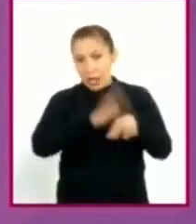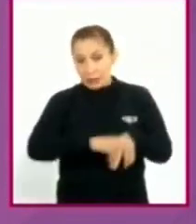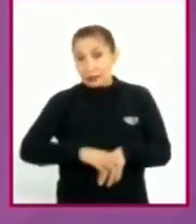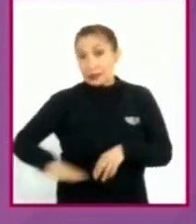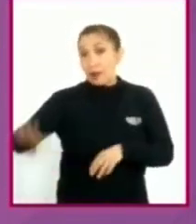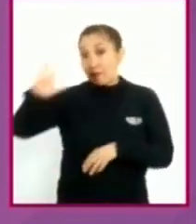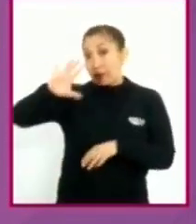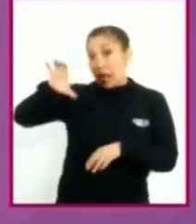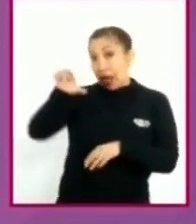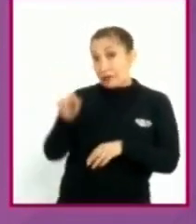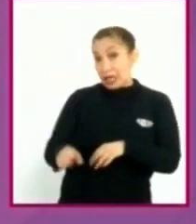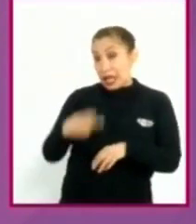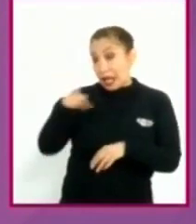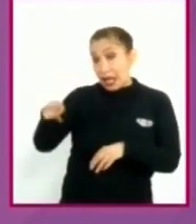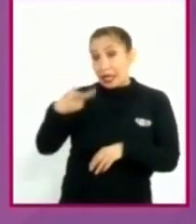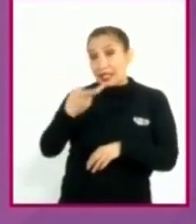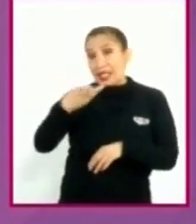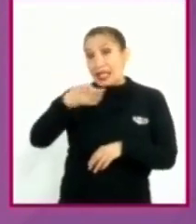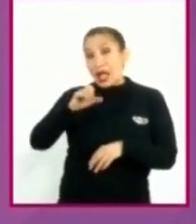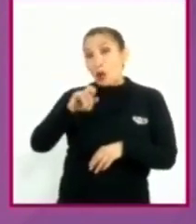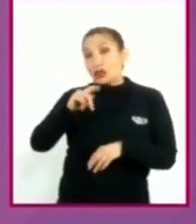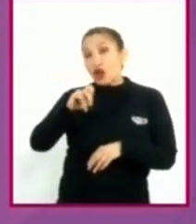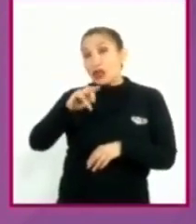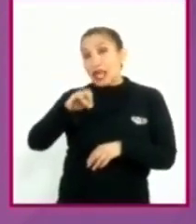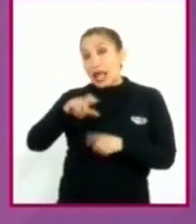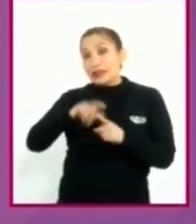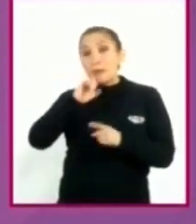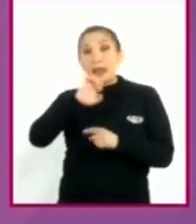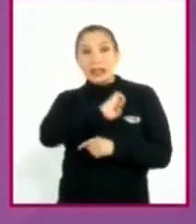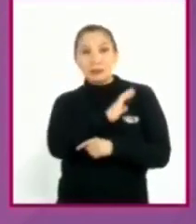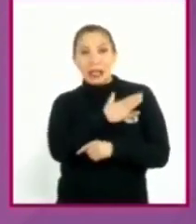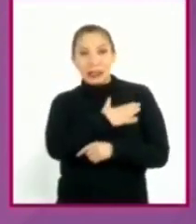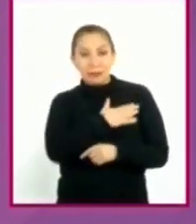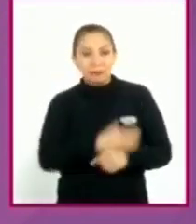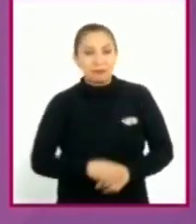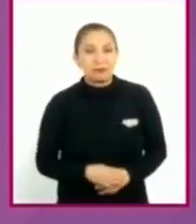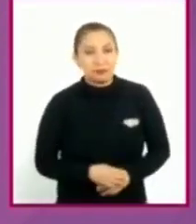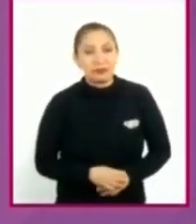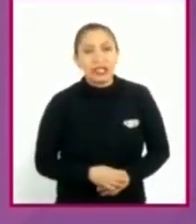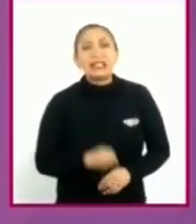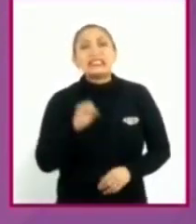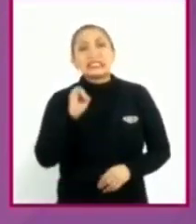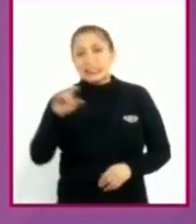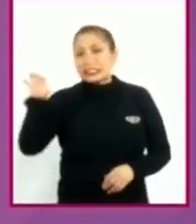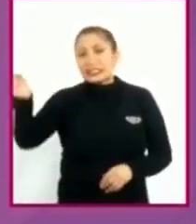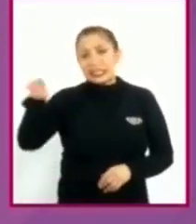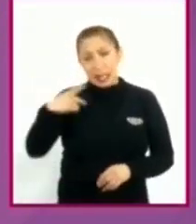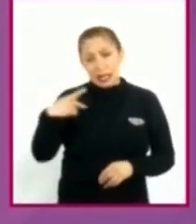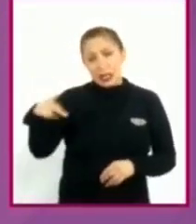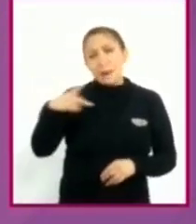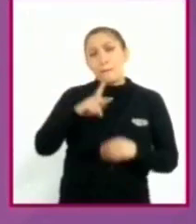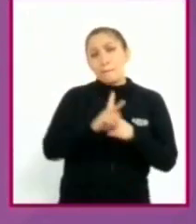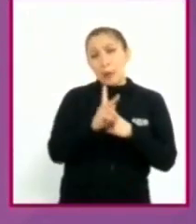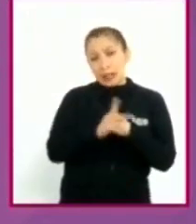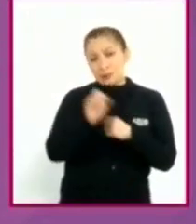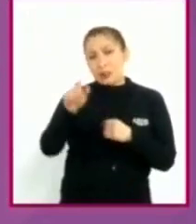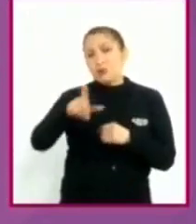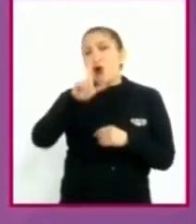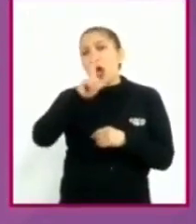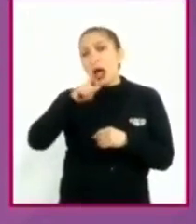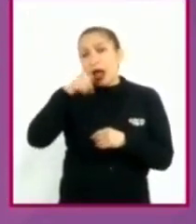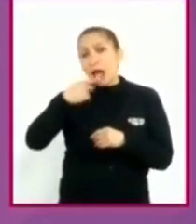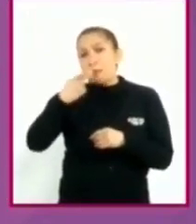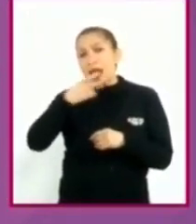el continente africano, en Guinea Ecuatorial y desde luego en España. Aun cuando en esos países se habla la misma lengua,